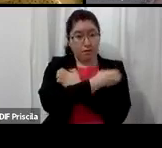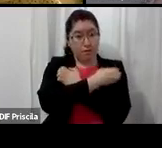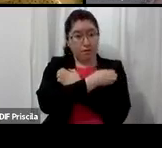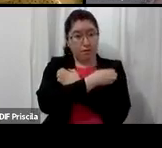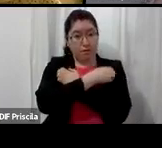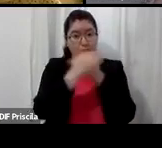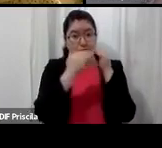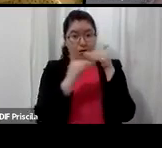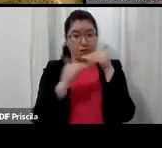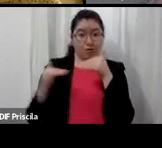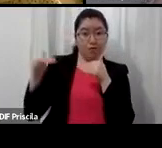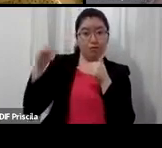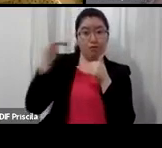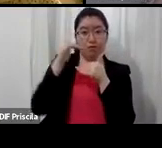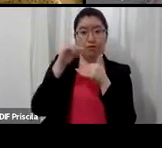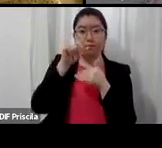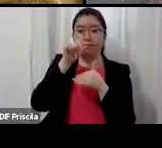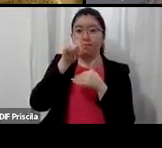preparando